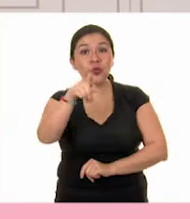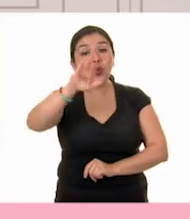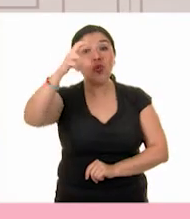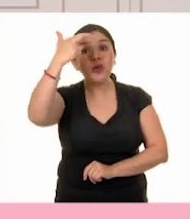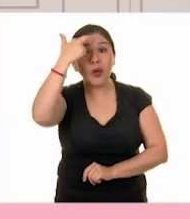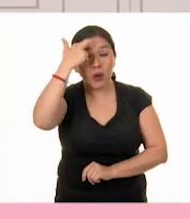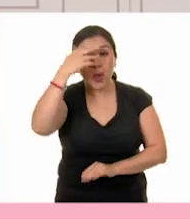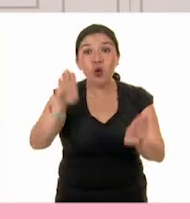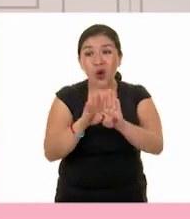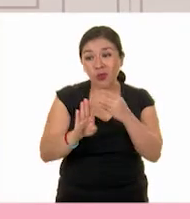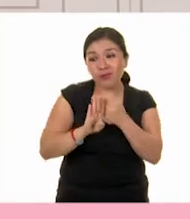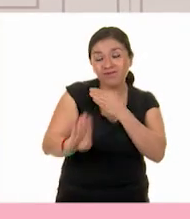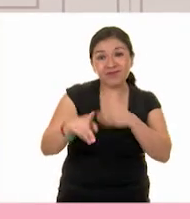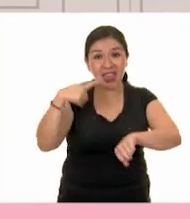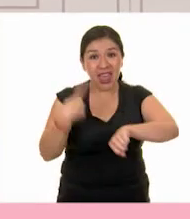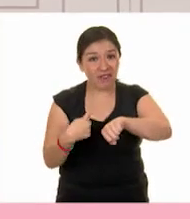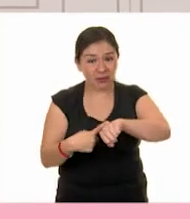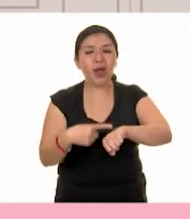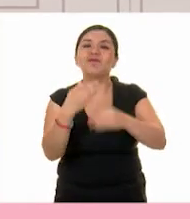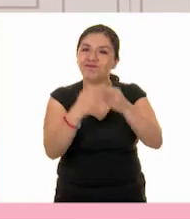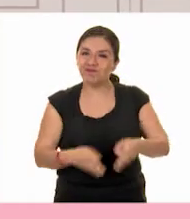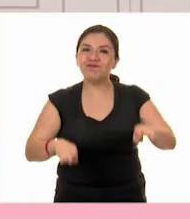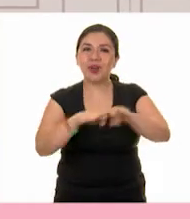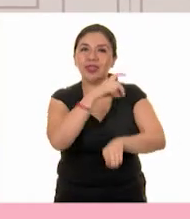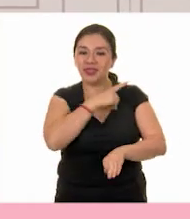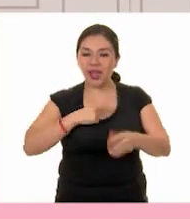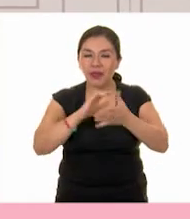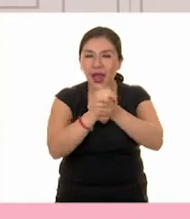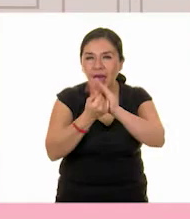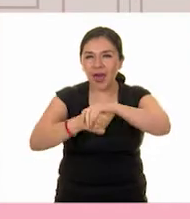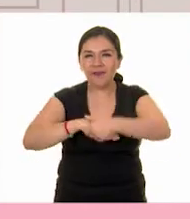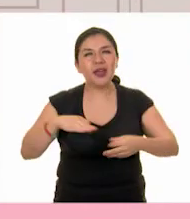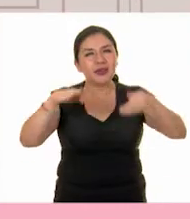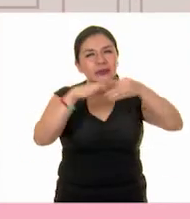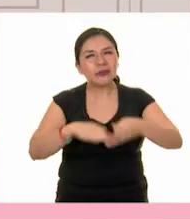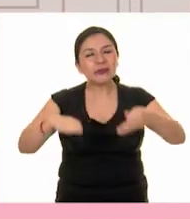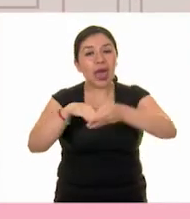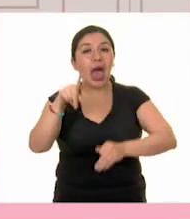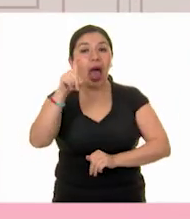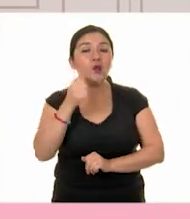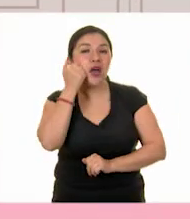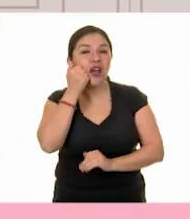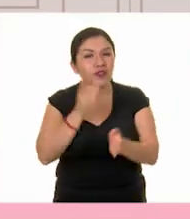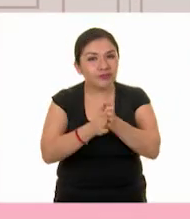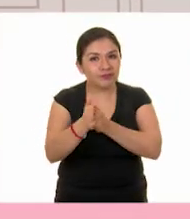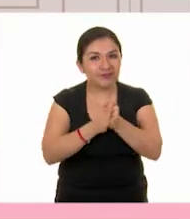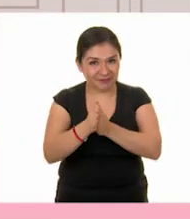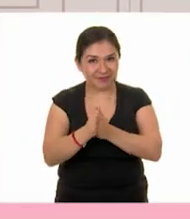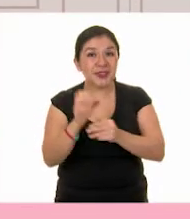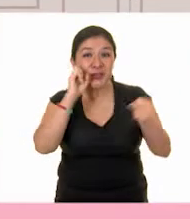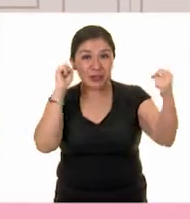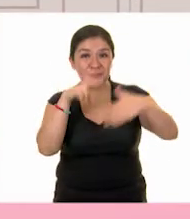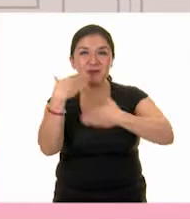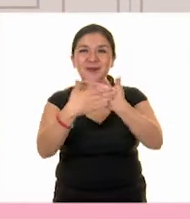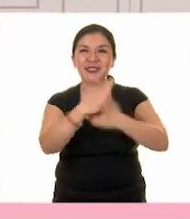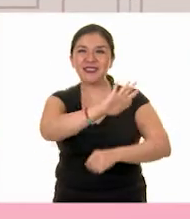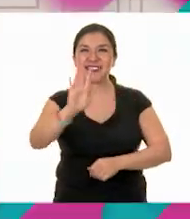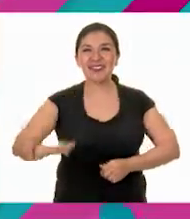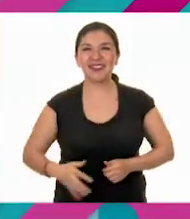recuerden, para evitar enfermedades es importante lavarse las manos frecuentemente con agua y jabón. ¡Hasta la